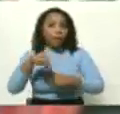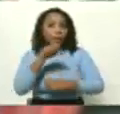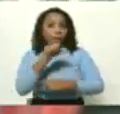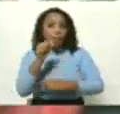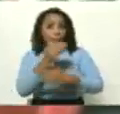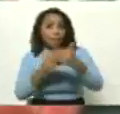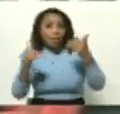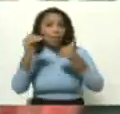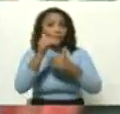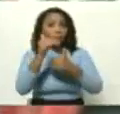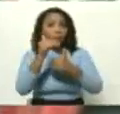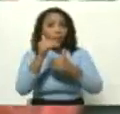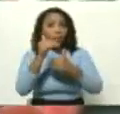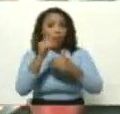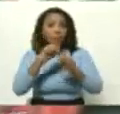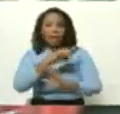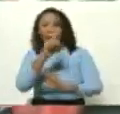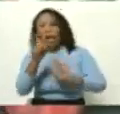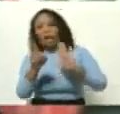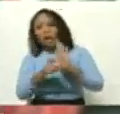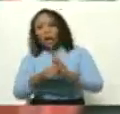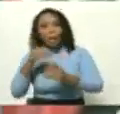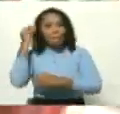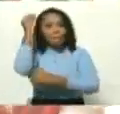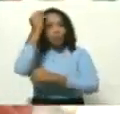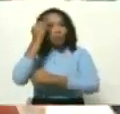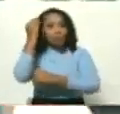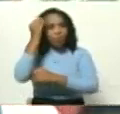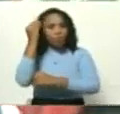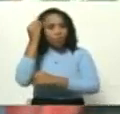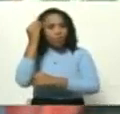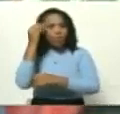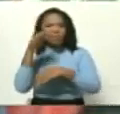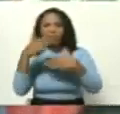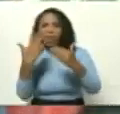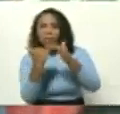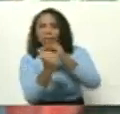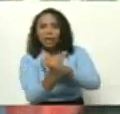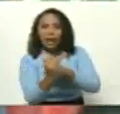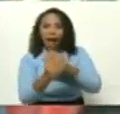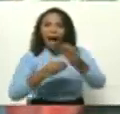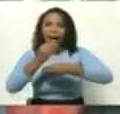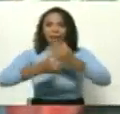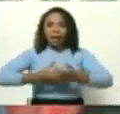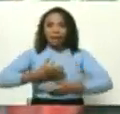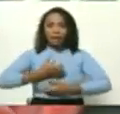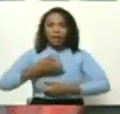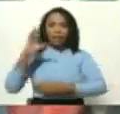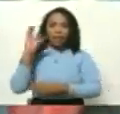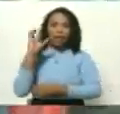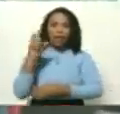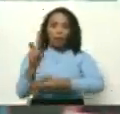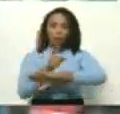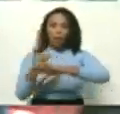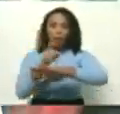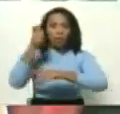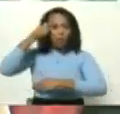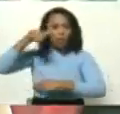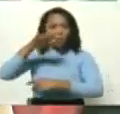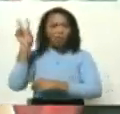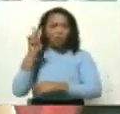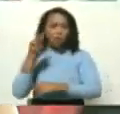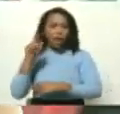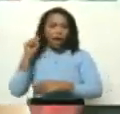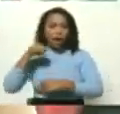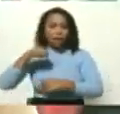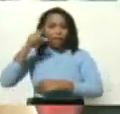una semana que generalmente es para reflexionar. ¿Qué mensaje envía la Alcaldía de Caracas y el Gobierno de Distrito Capital al pueblo venezolano durante esta